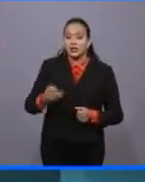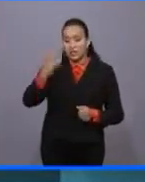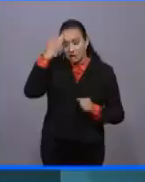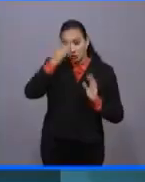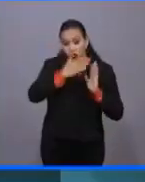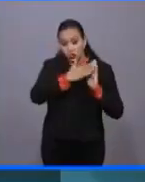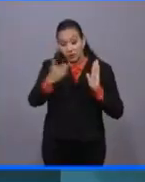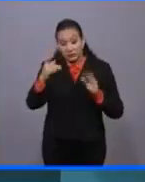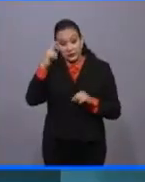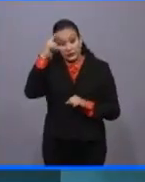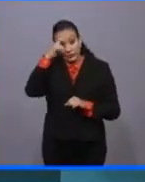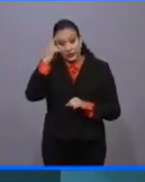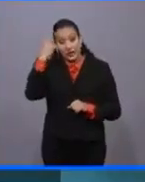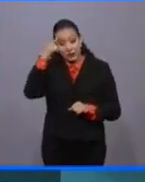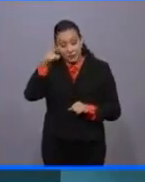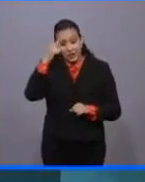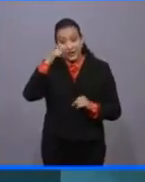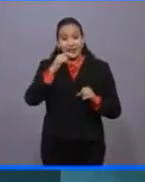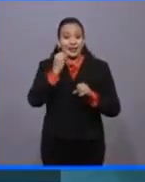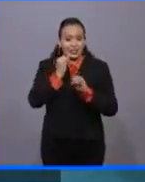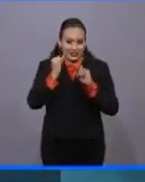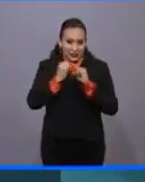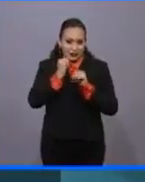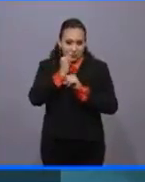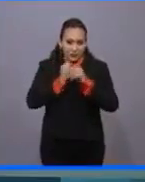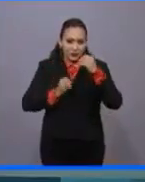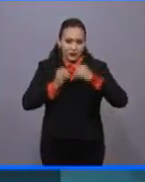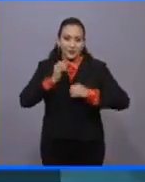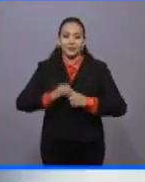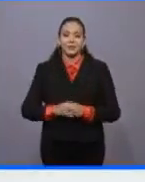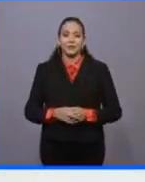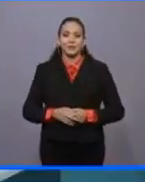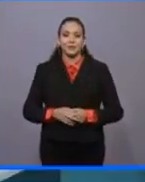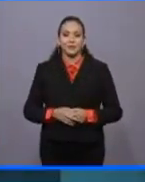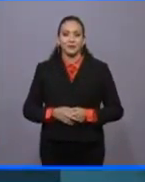periodo desafiante para la institución de investigación jurídica.